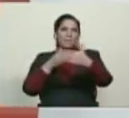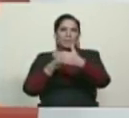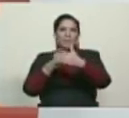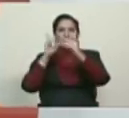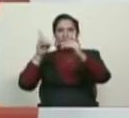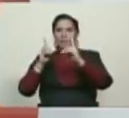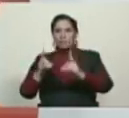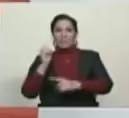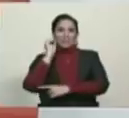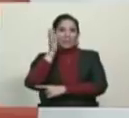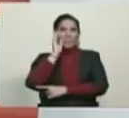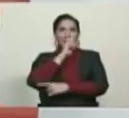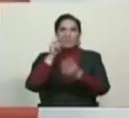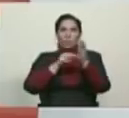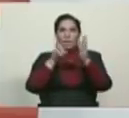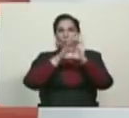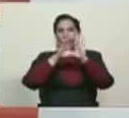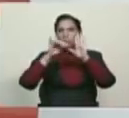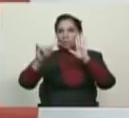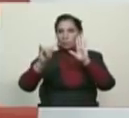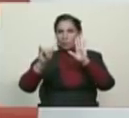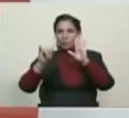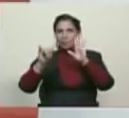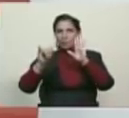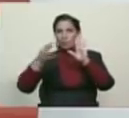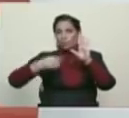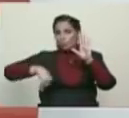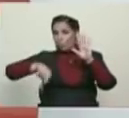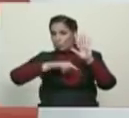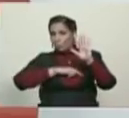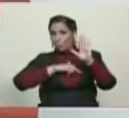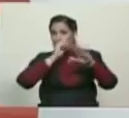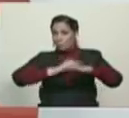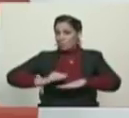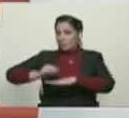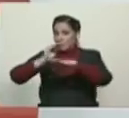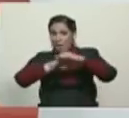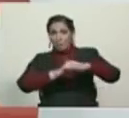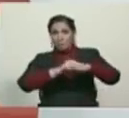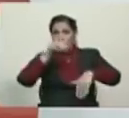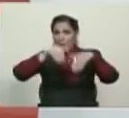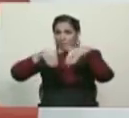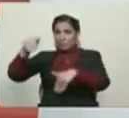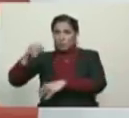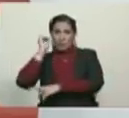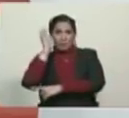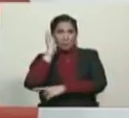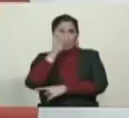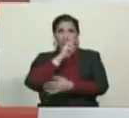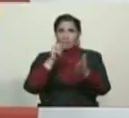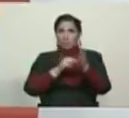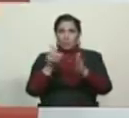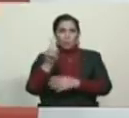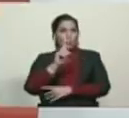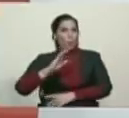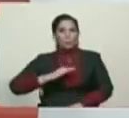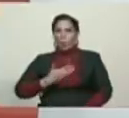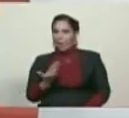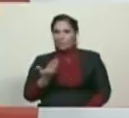Nacional Constituyente. Es que nosotros llamamos elecciones de la Asamblea Nacional y no podrán